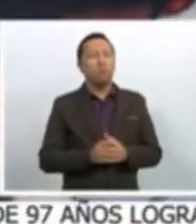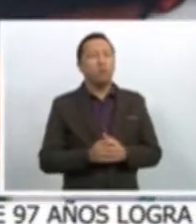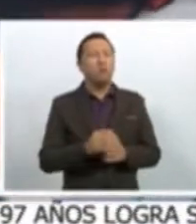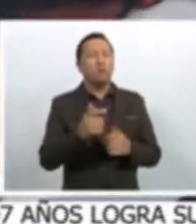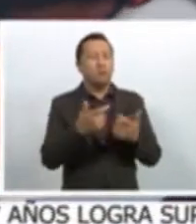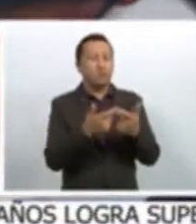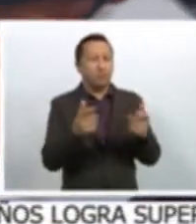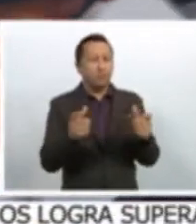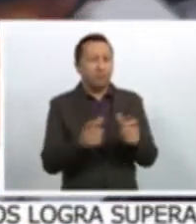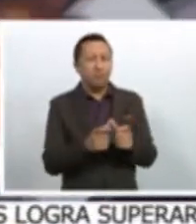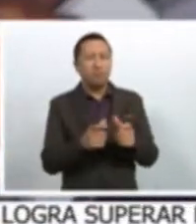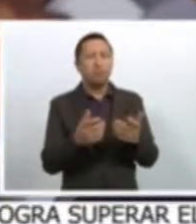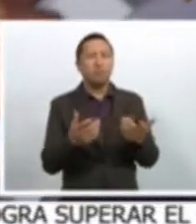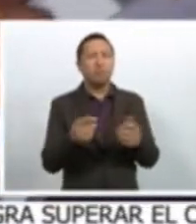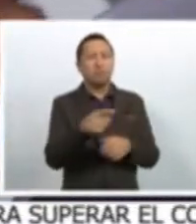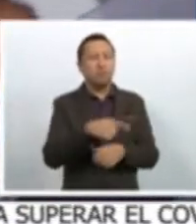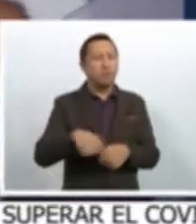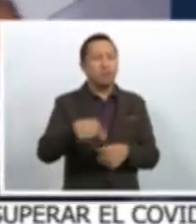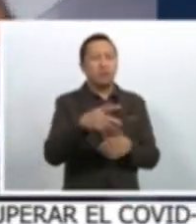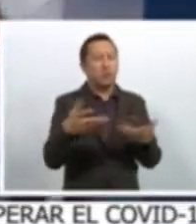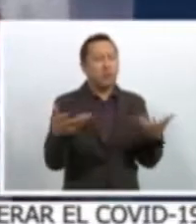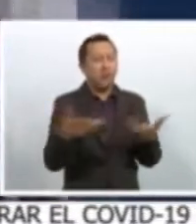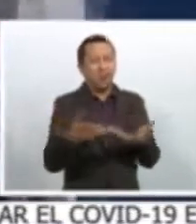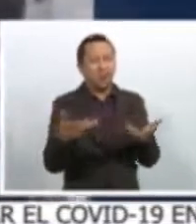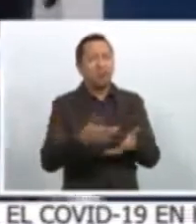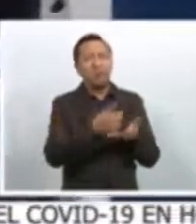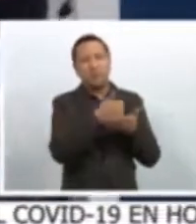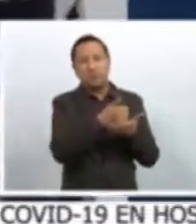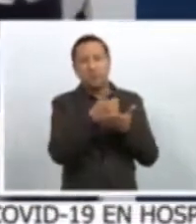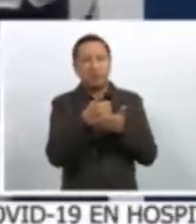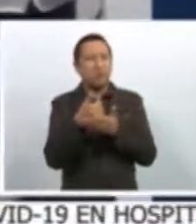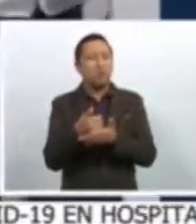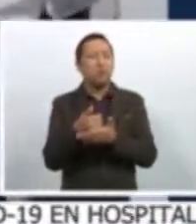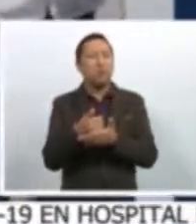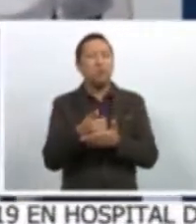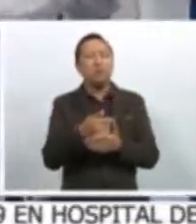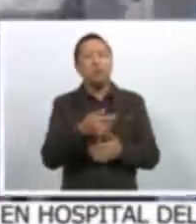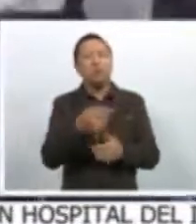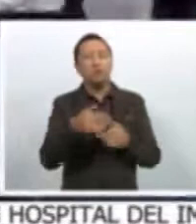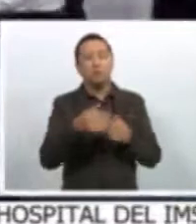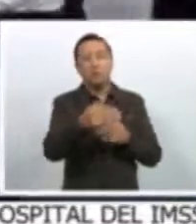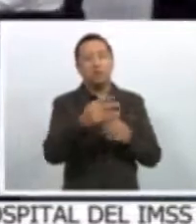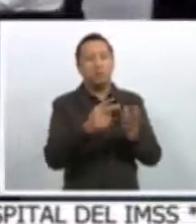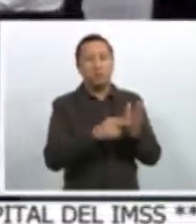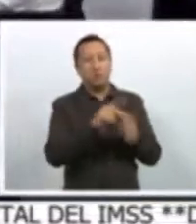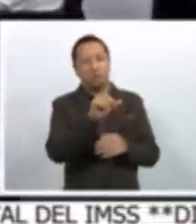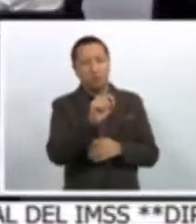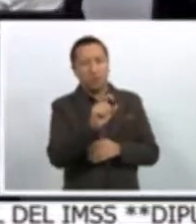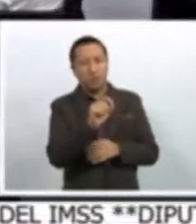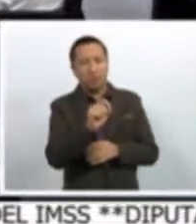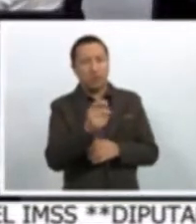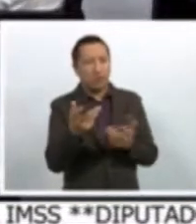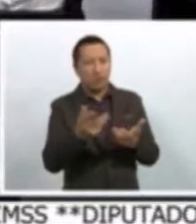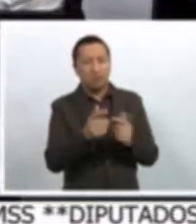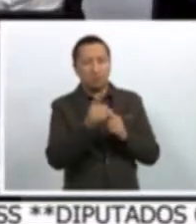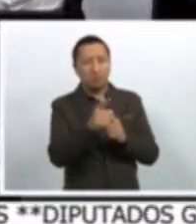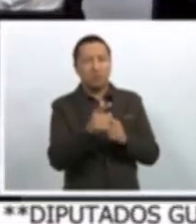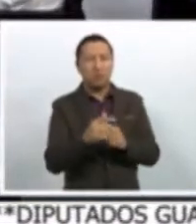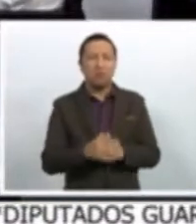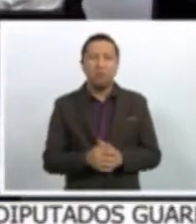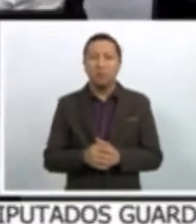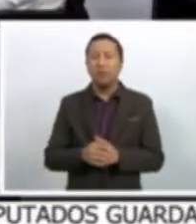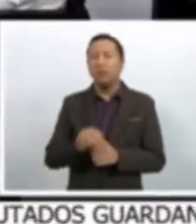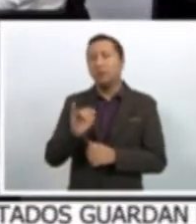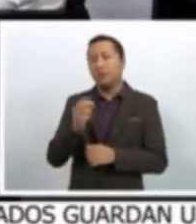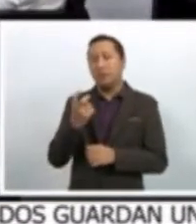brigadas que están realizando van a permanecer durante lo que resta de este año. 2020. Yo creo que sí, ya va a ser algo que va a tener que ser